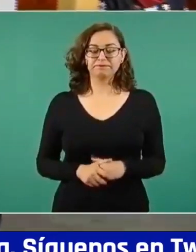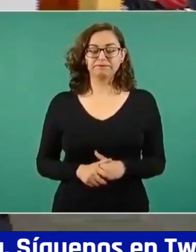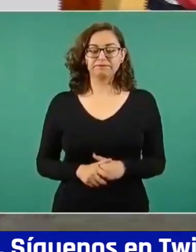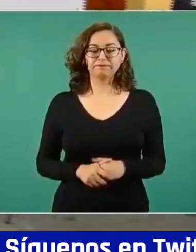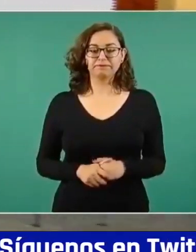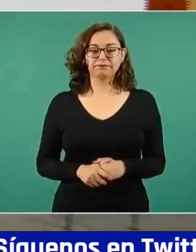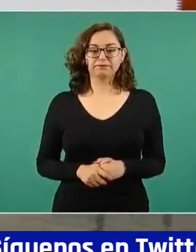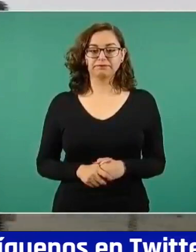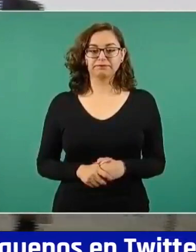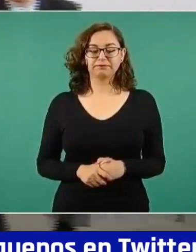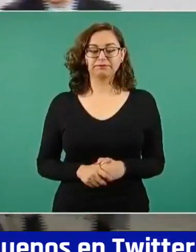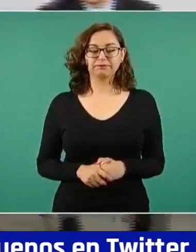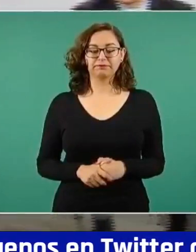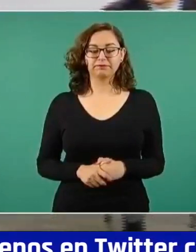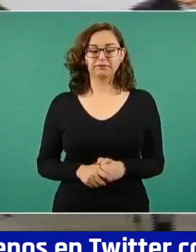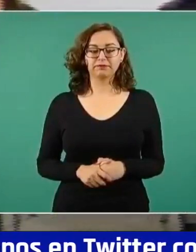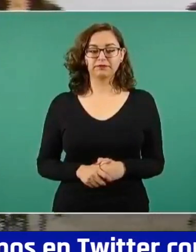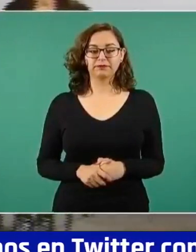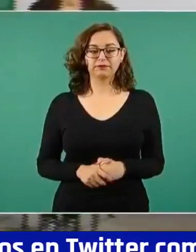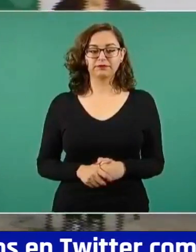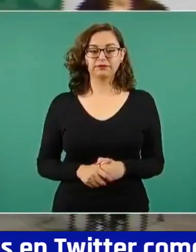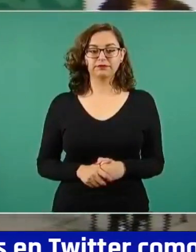Gracias, presidente.